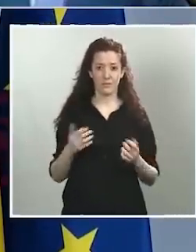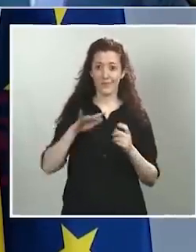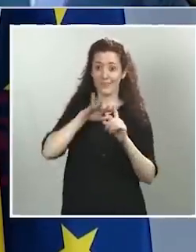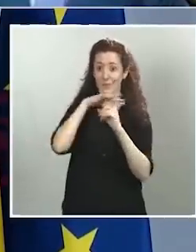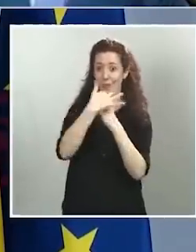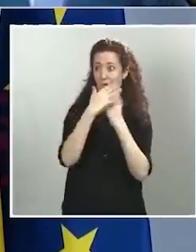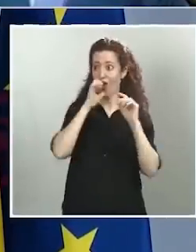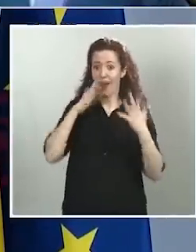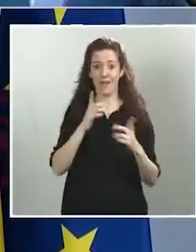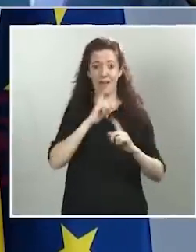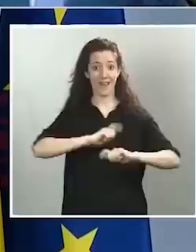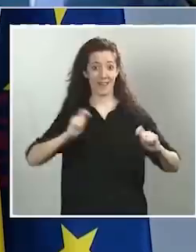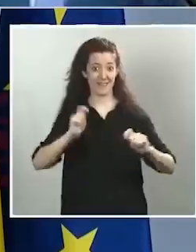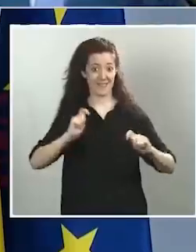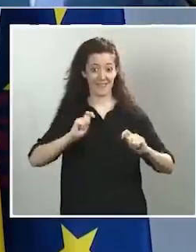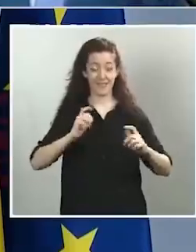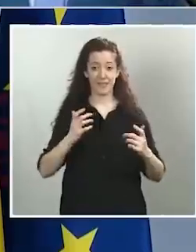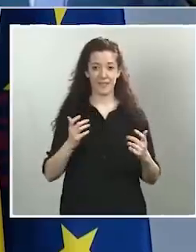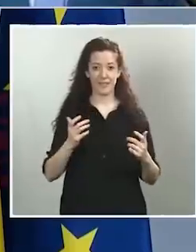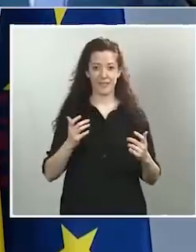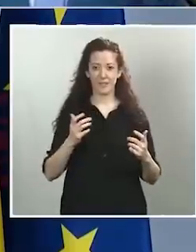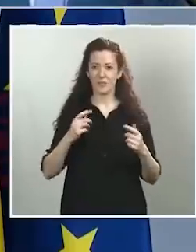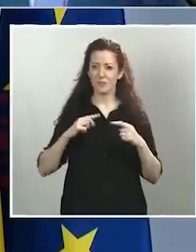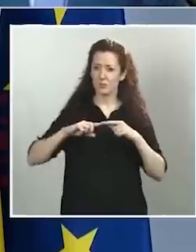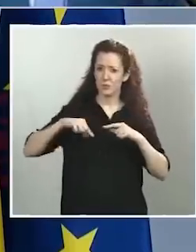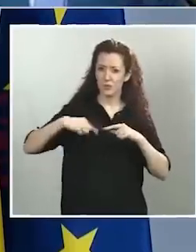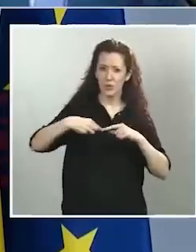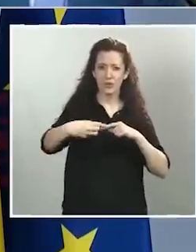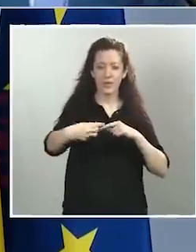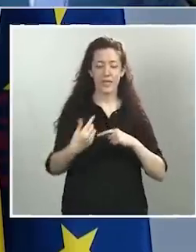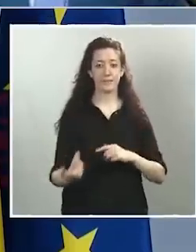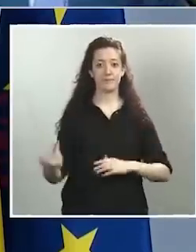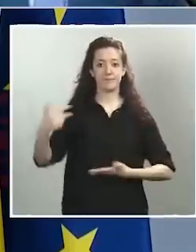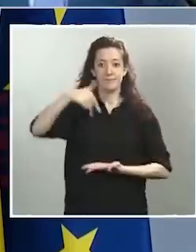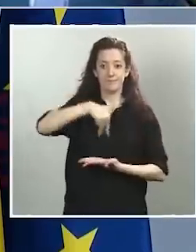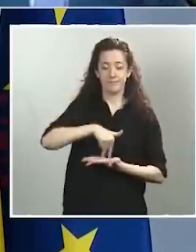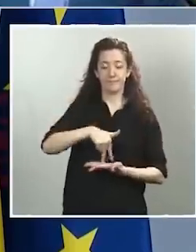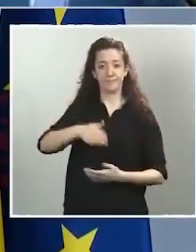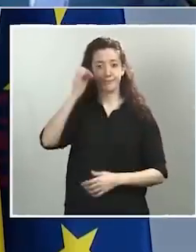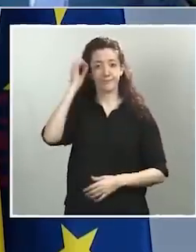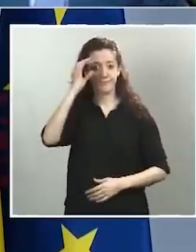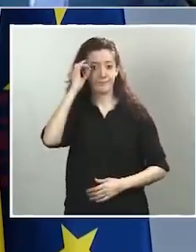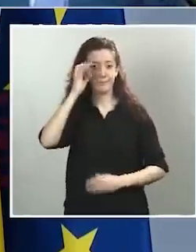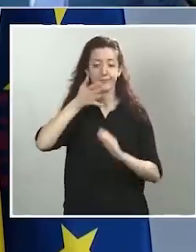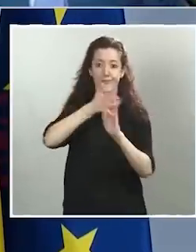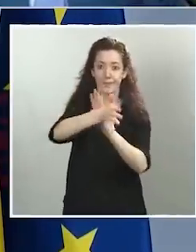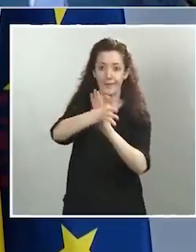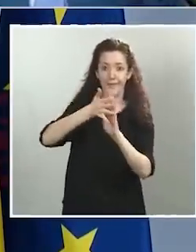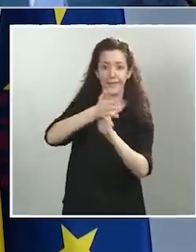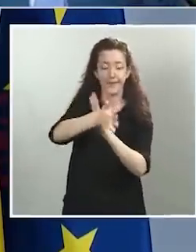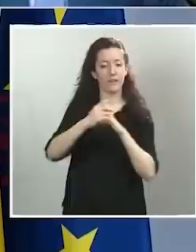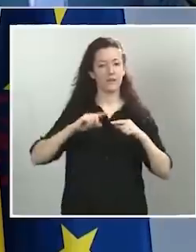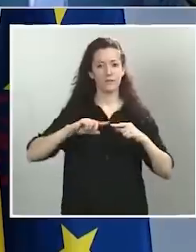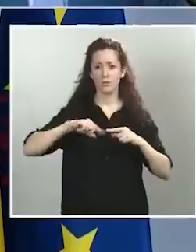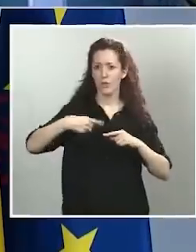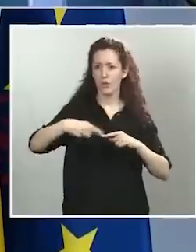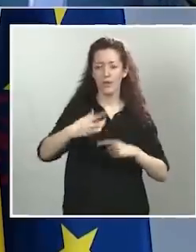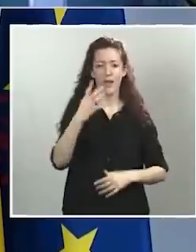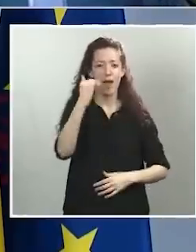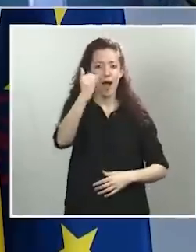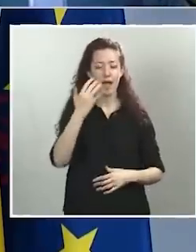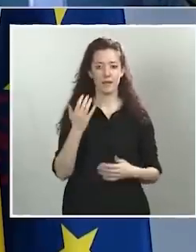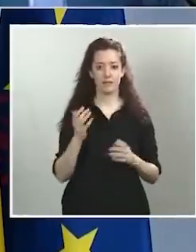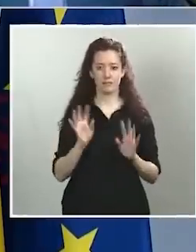muy simulada, disfrazada de noticias, que desvía la atención de lo que verdaderamente ocurrió en España a hablar